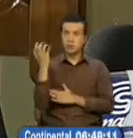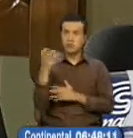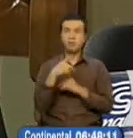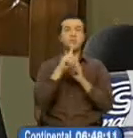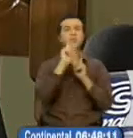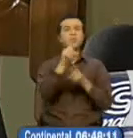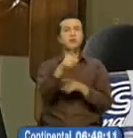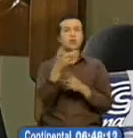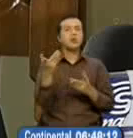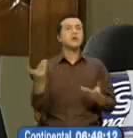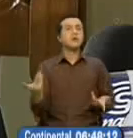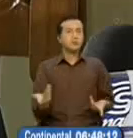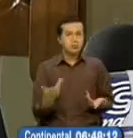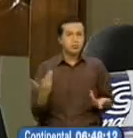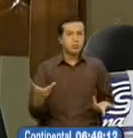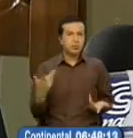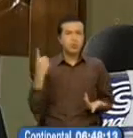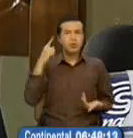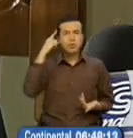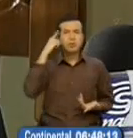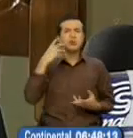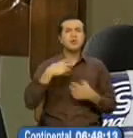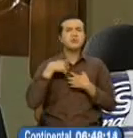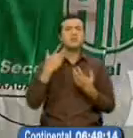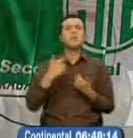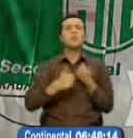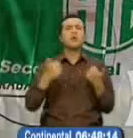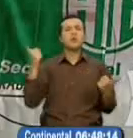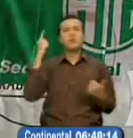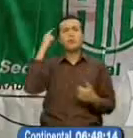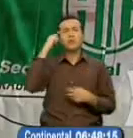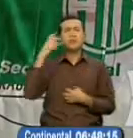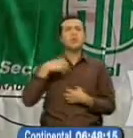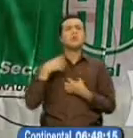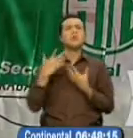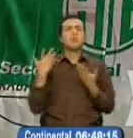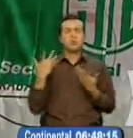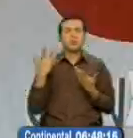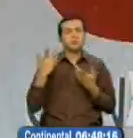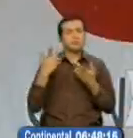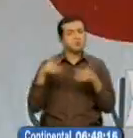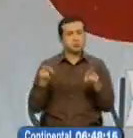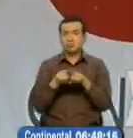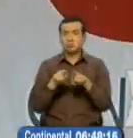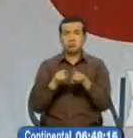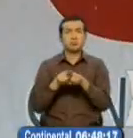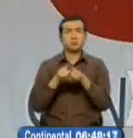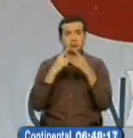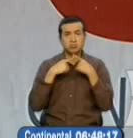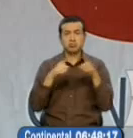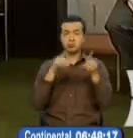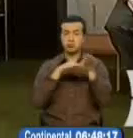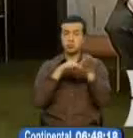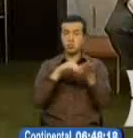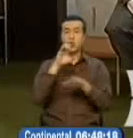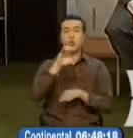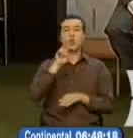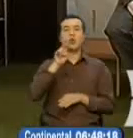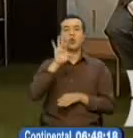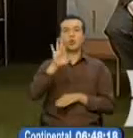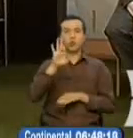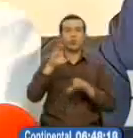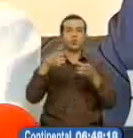preguntamos, ¿cuál gobierno reclamó? Voces de respaldo que también se hicieron públicas desde la Central Unitaria